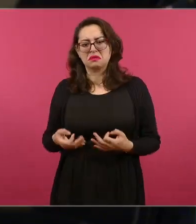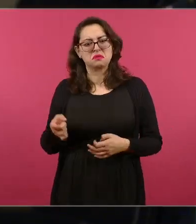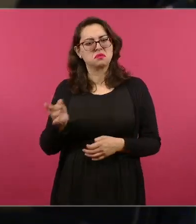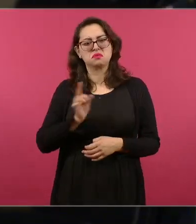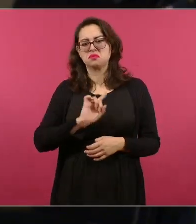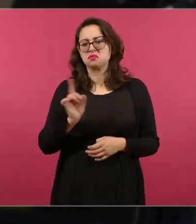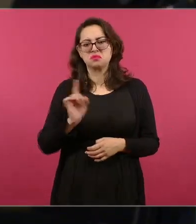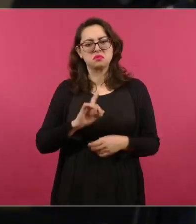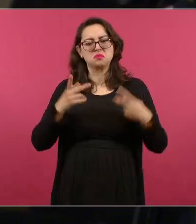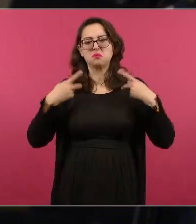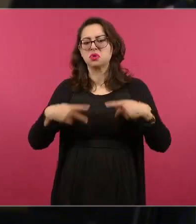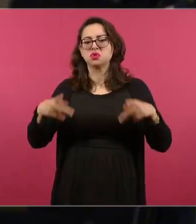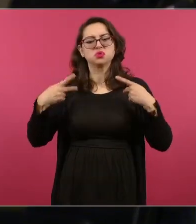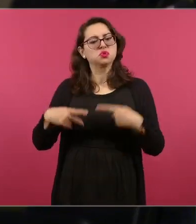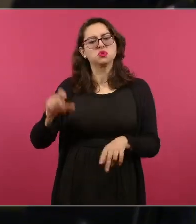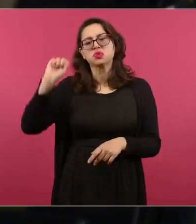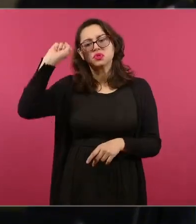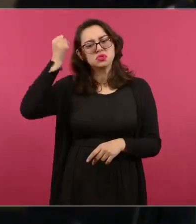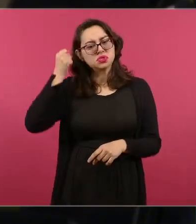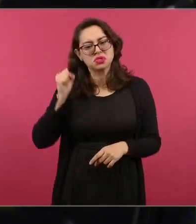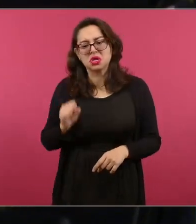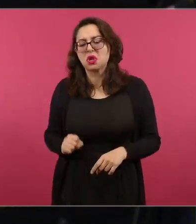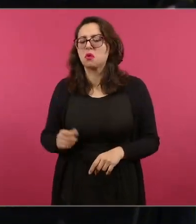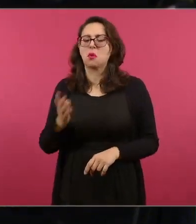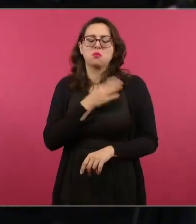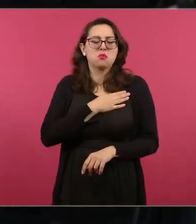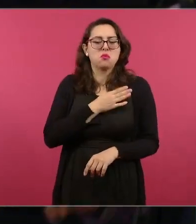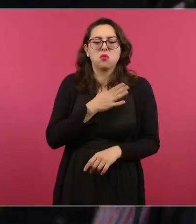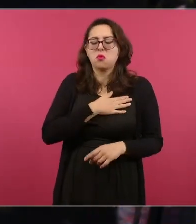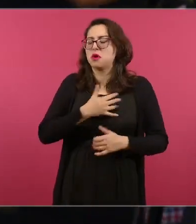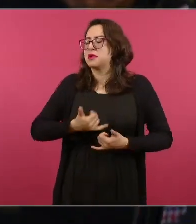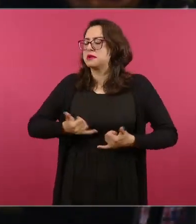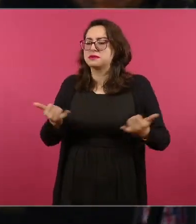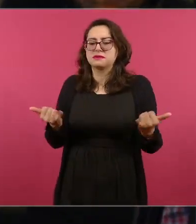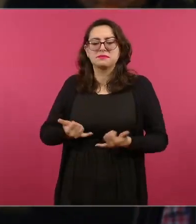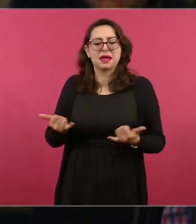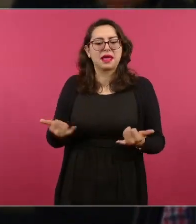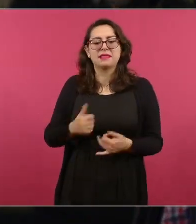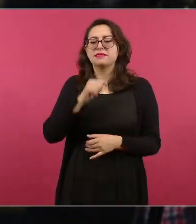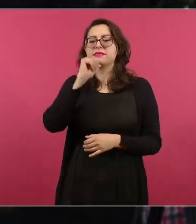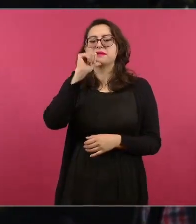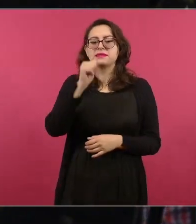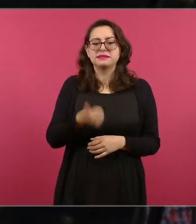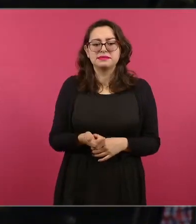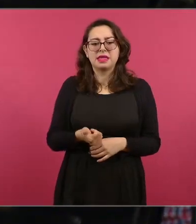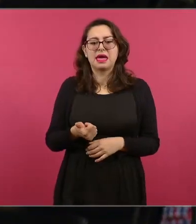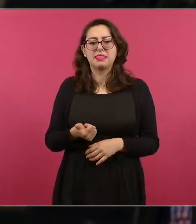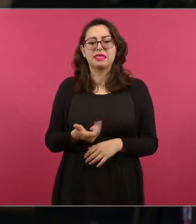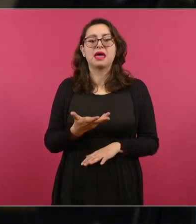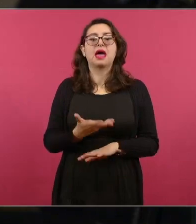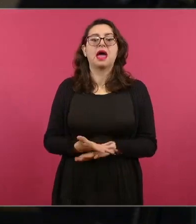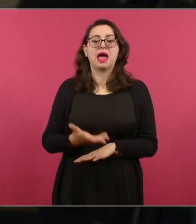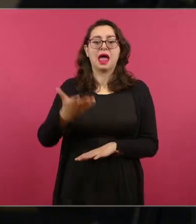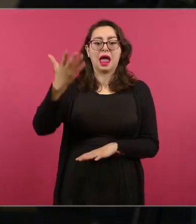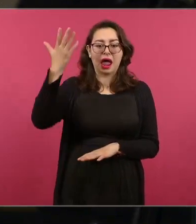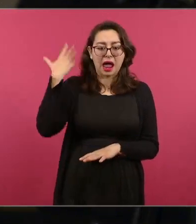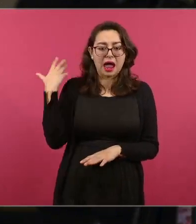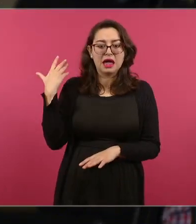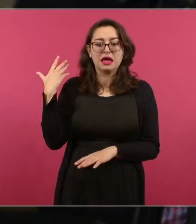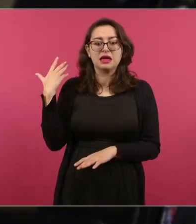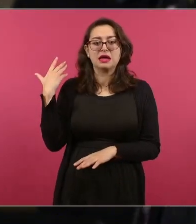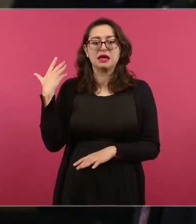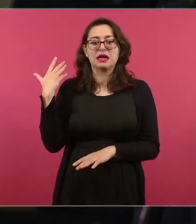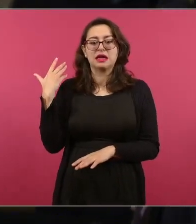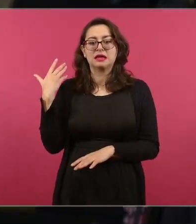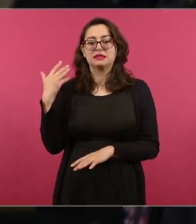Sinaloa, no hay rebeldías, no hay cosas así. Hubo cuando estaba Mario López Valdés, vamos a hablar en plata. Y